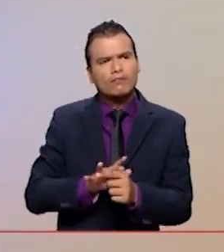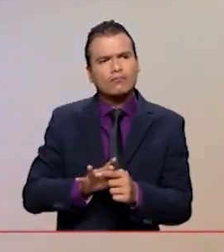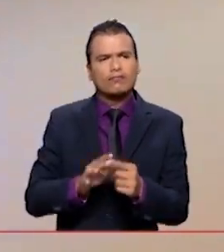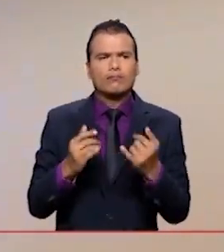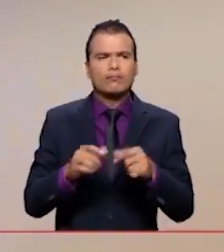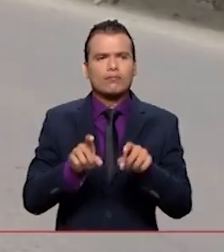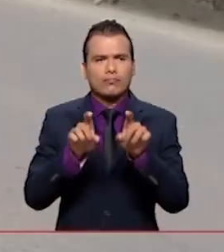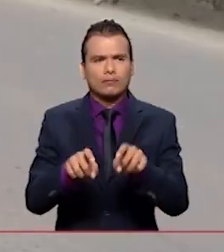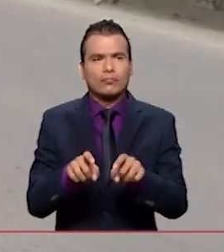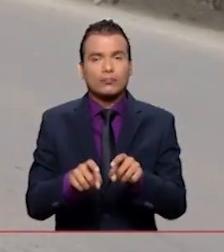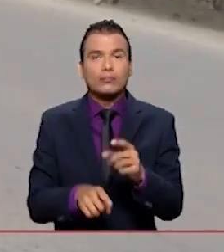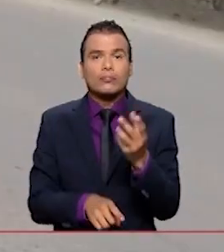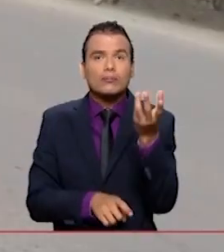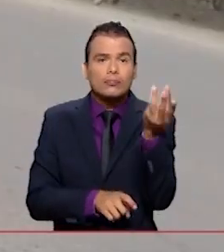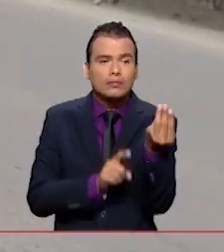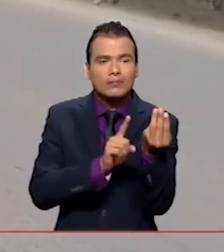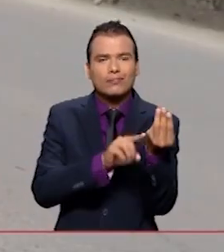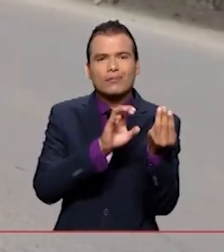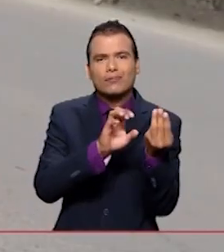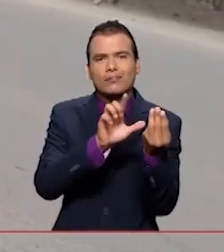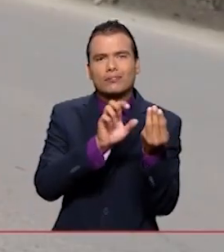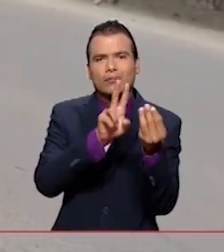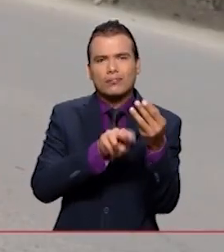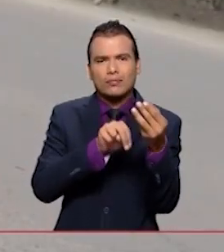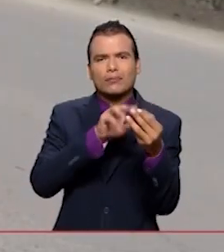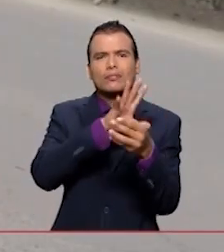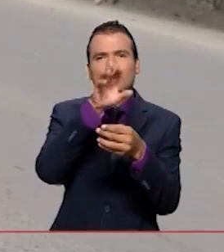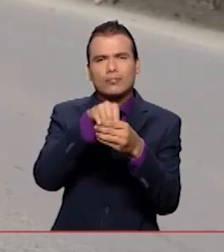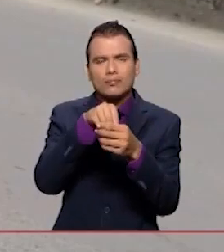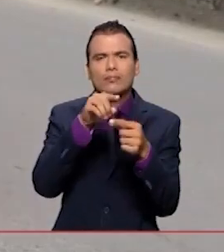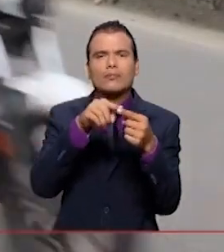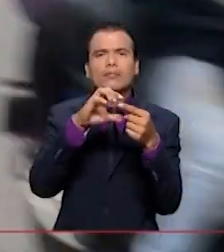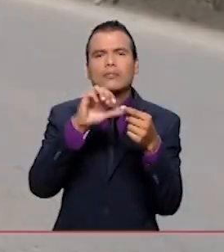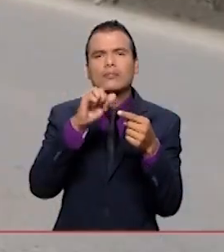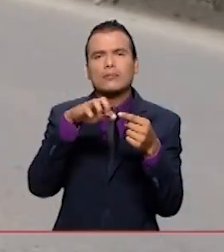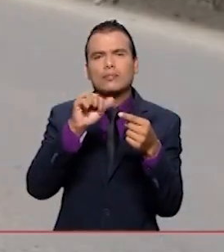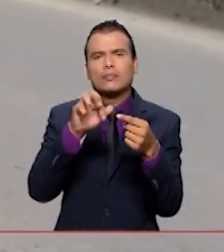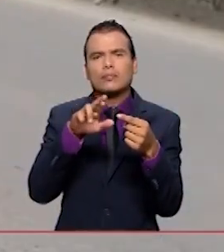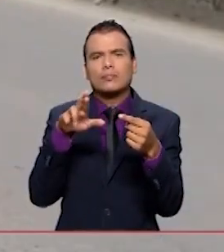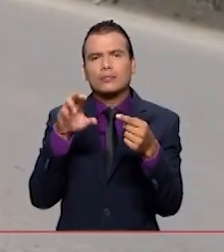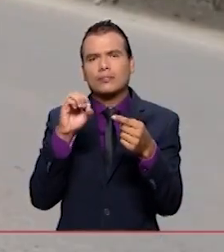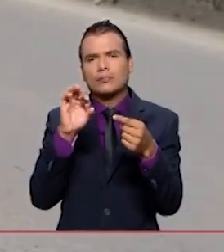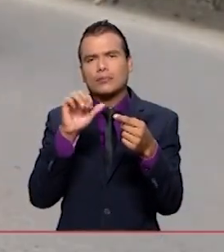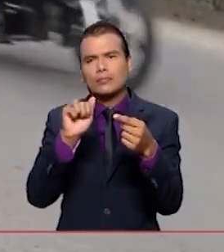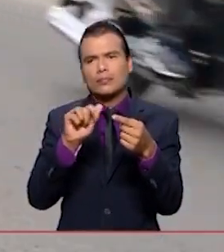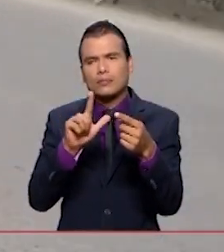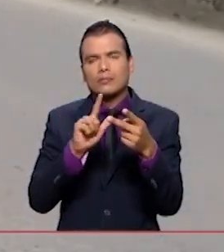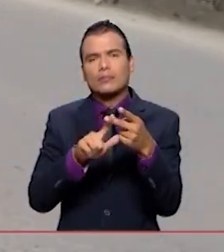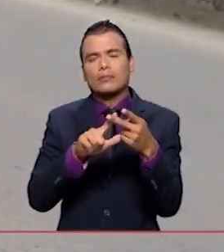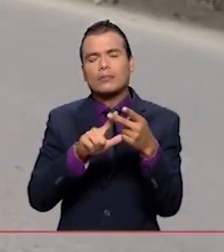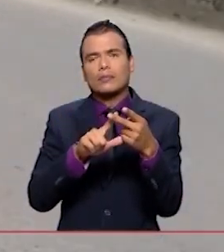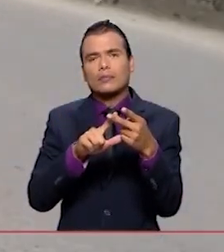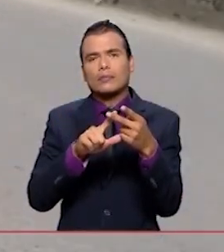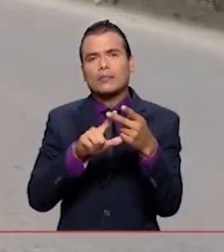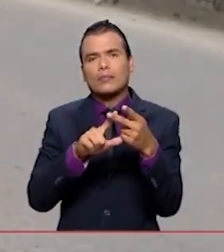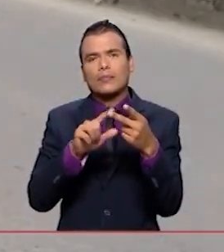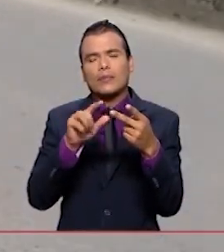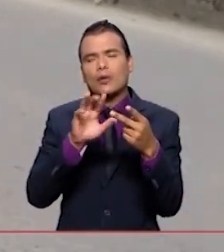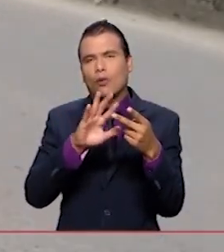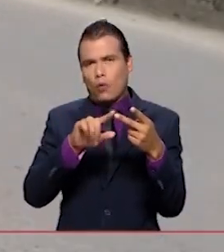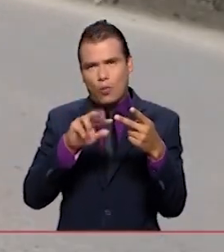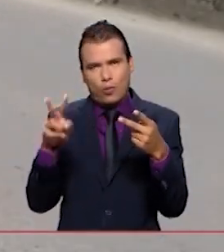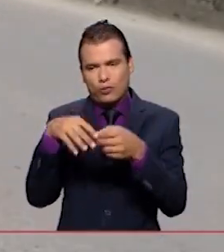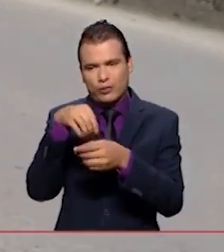presencia de integrantes del ELN en las veredas Caparrosal y Río Negro en Miranda y Corinto, respectivamente, generó la reacción de la